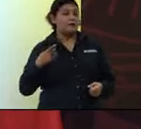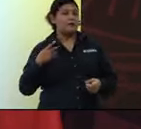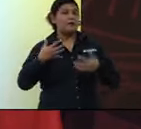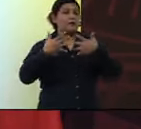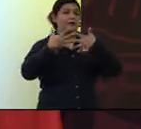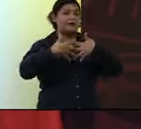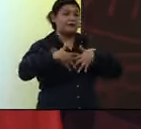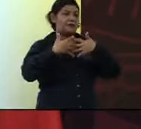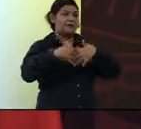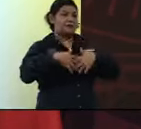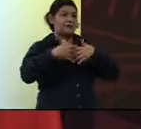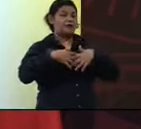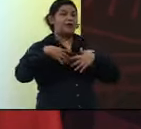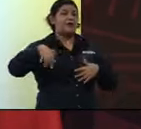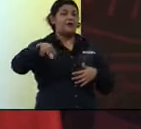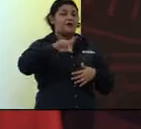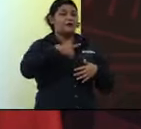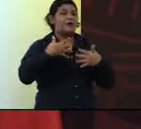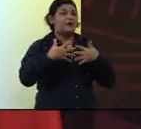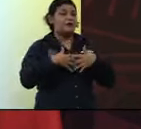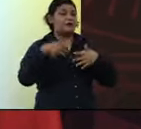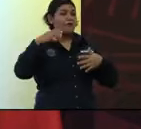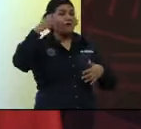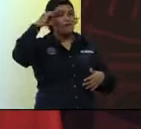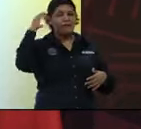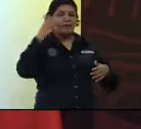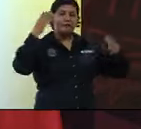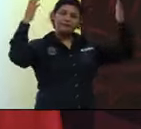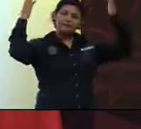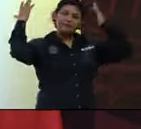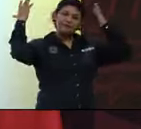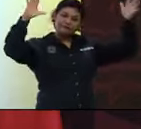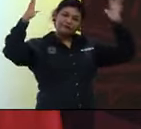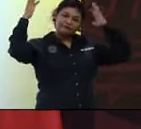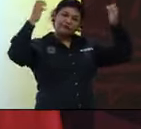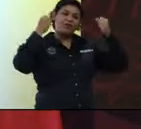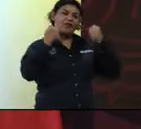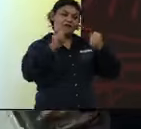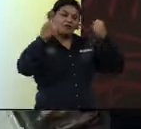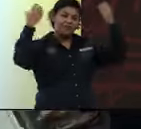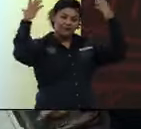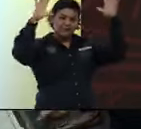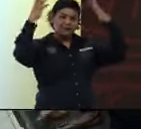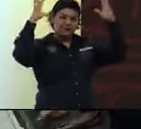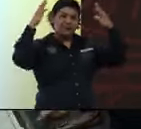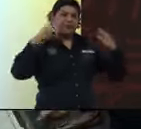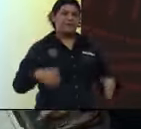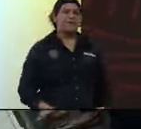industrial, por los señores empresarios a quienes les damos un fuerte aplauso por el apoyo que nos dan al sistema DIF municipal.